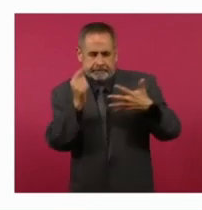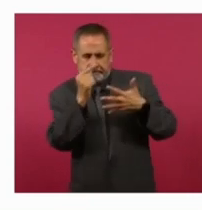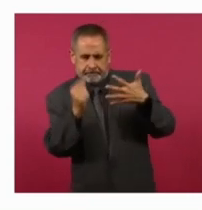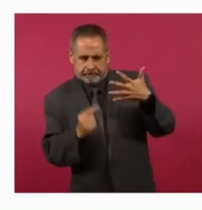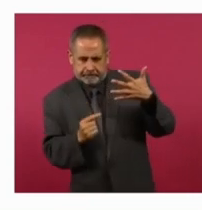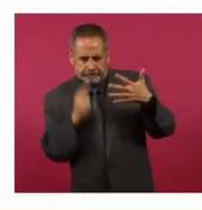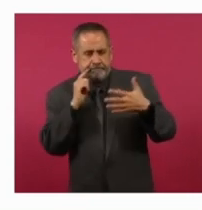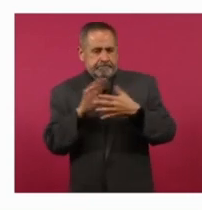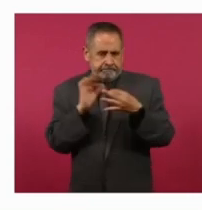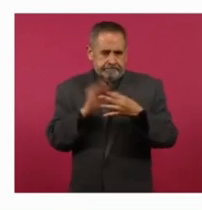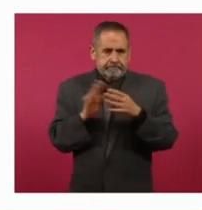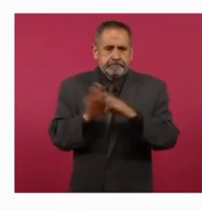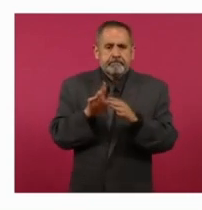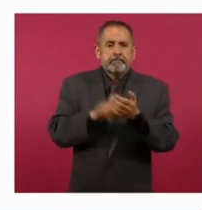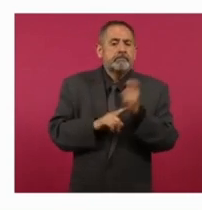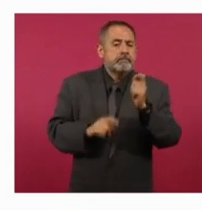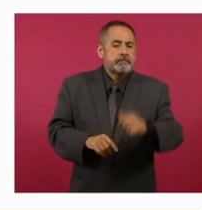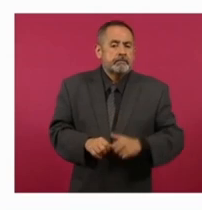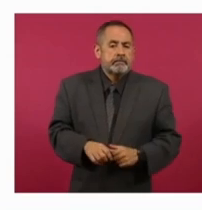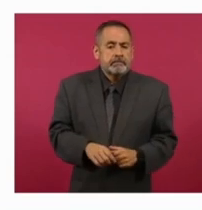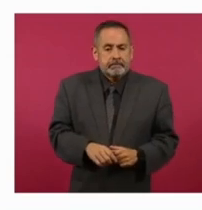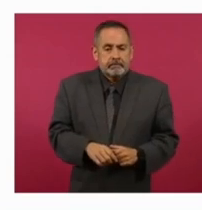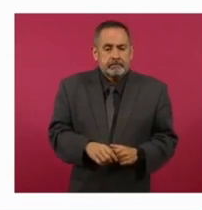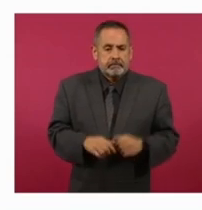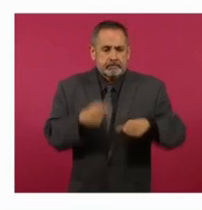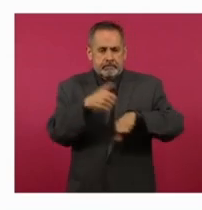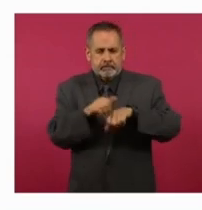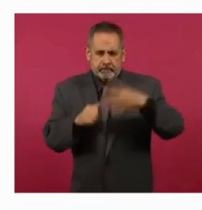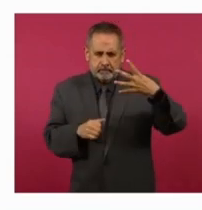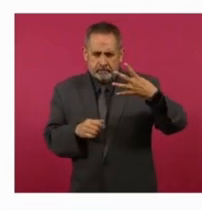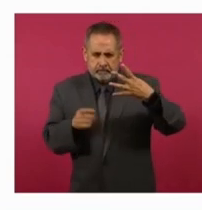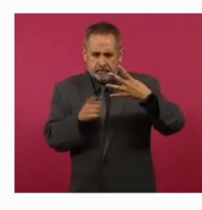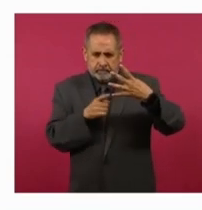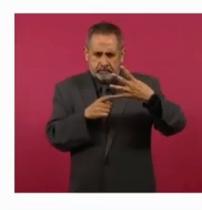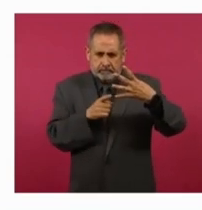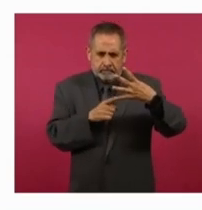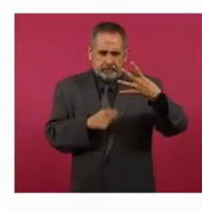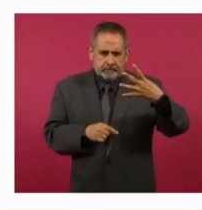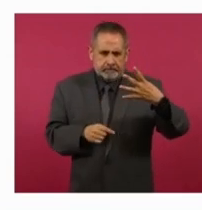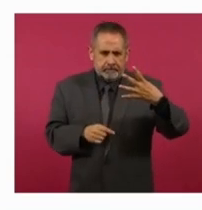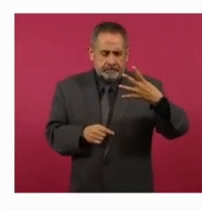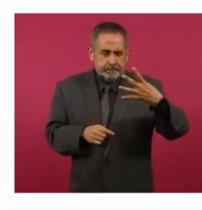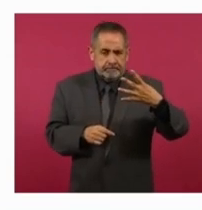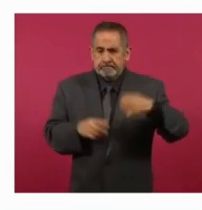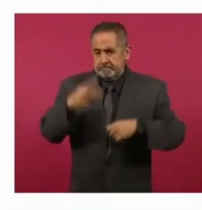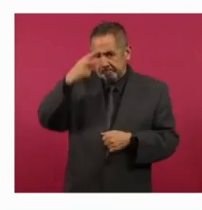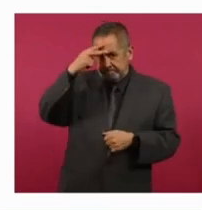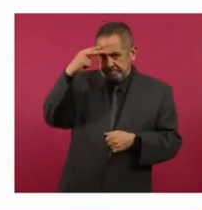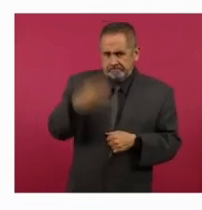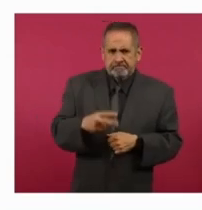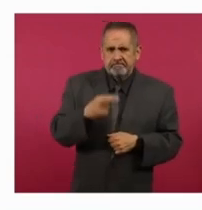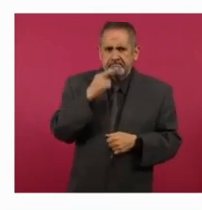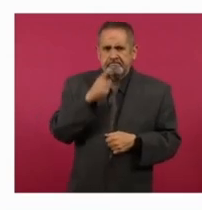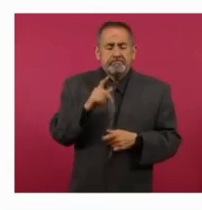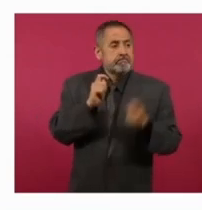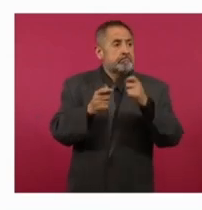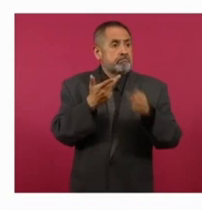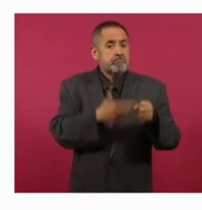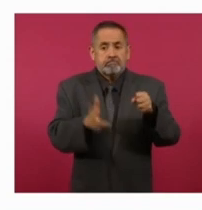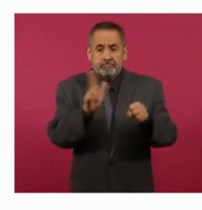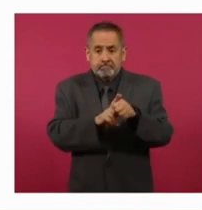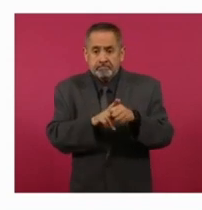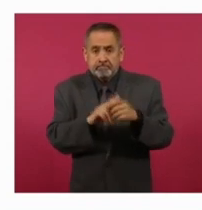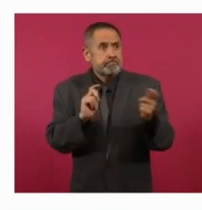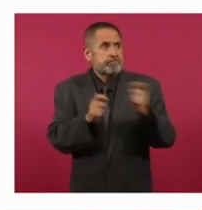quiero destacar, son la 4, en donde México tuvo la más grande reconversión hospitalaria